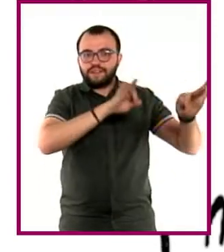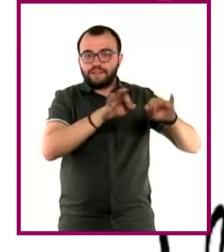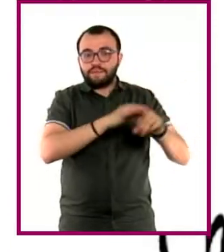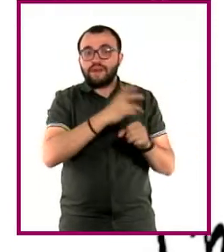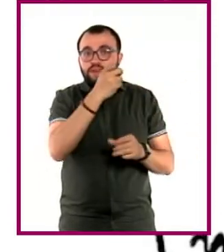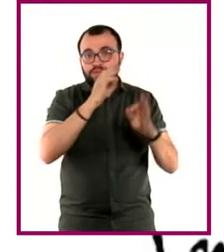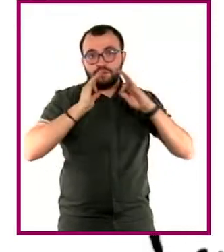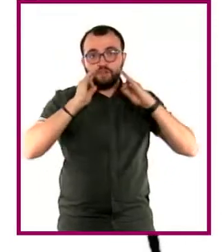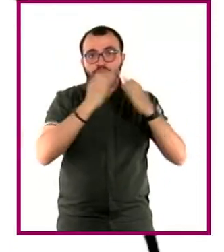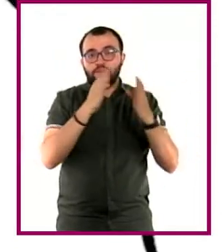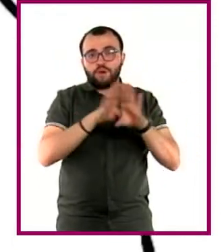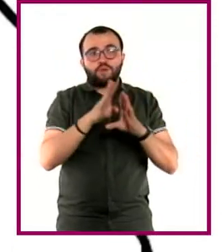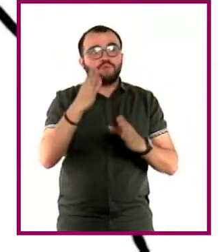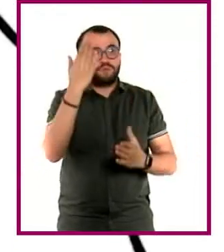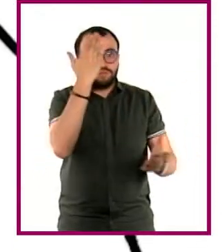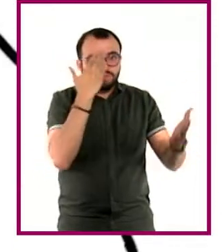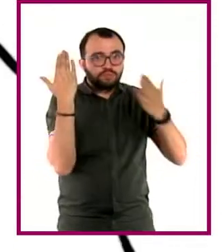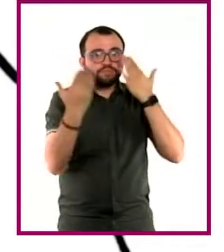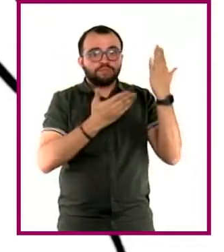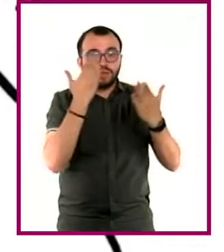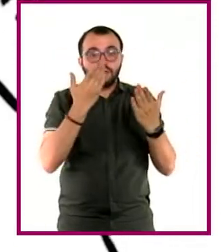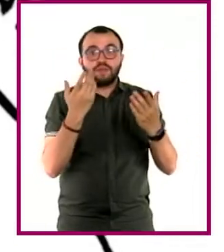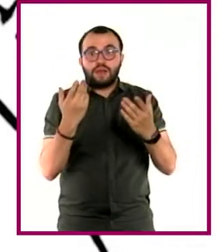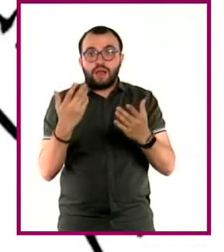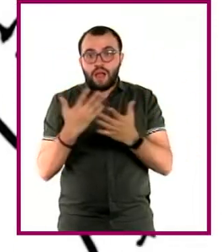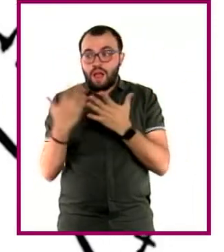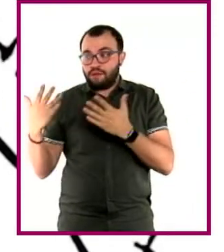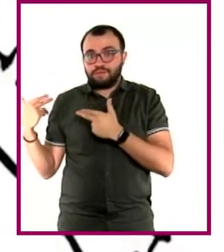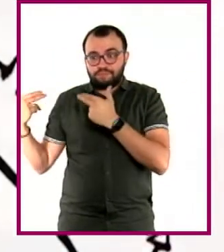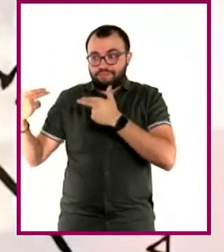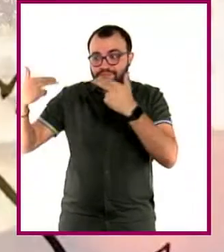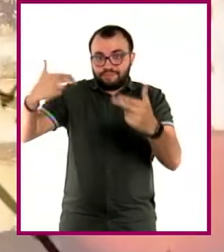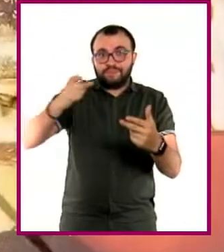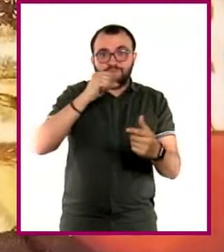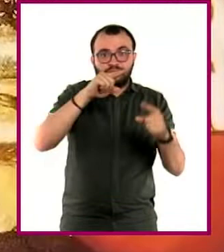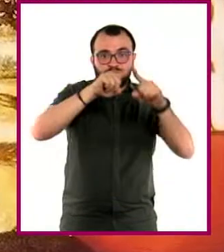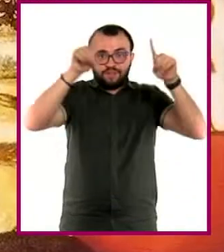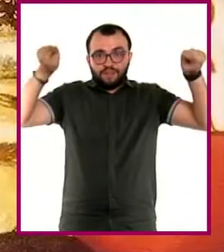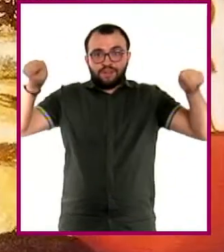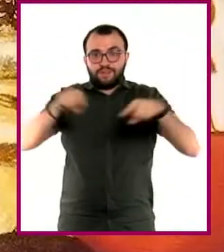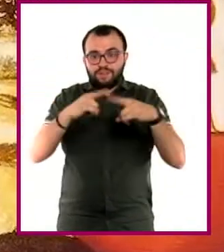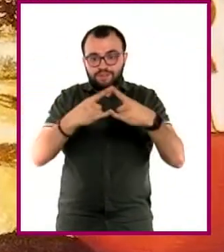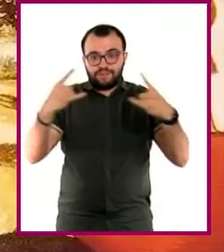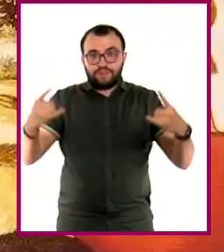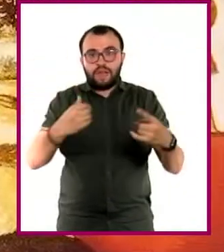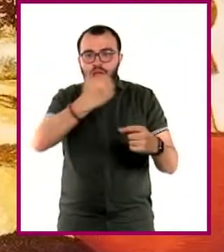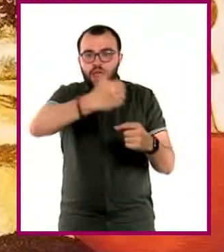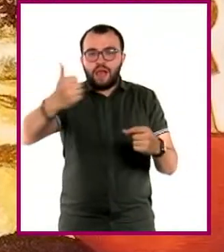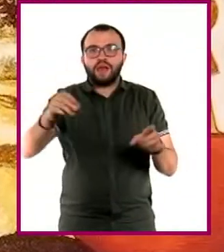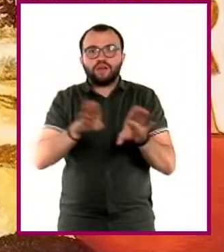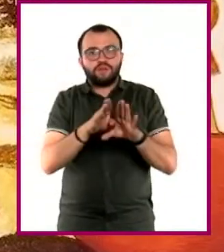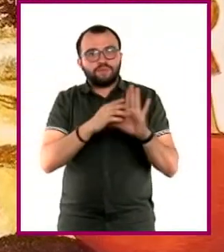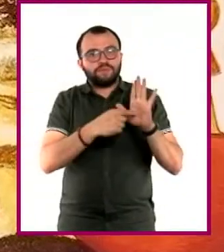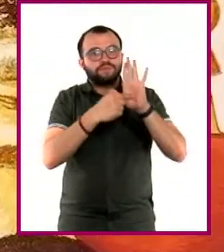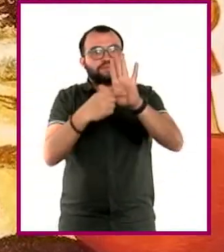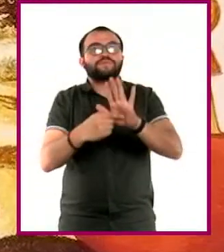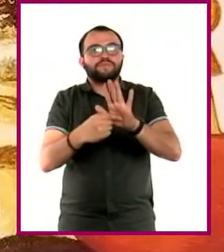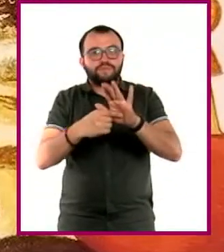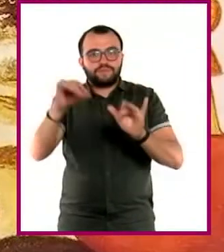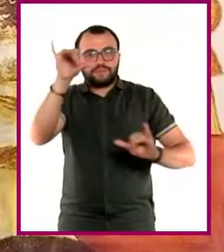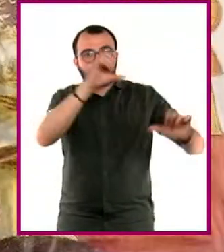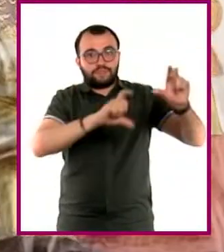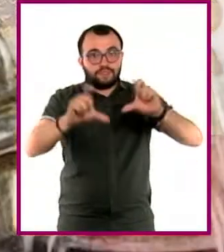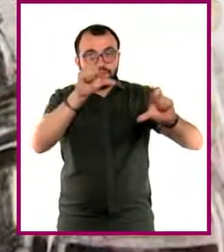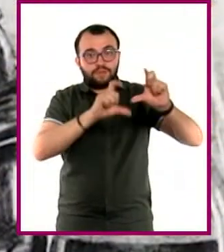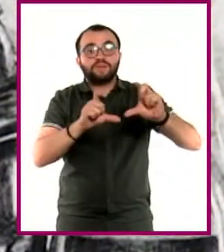de estudiarlas se trasladó a nuestros días en una tabla donde cada elemento químico está identificado mediante un